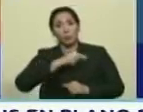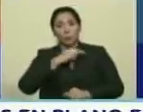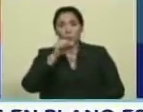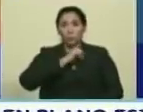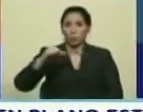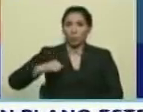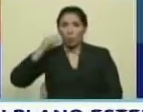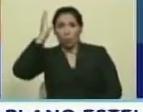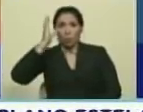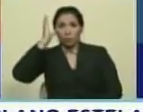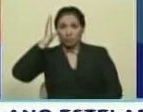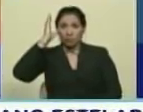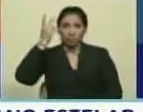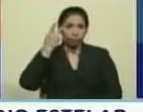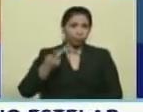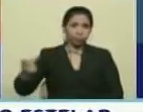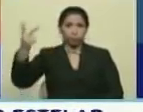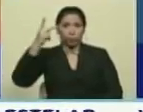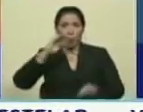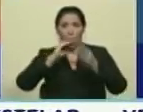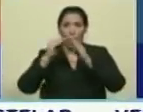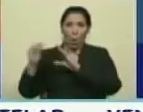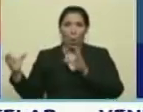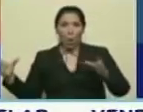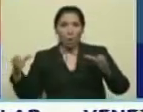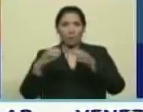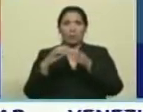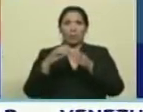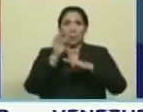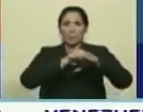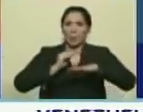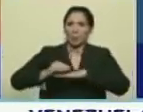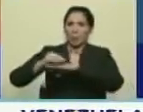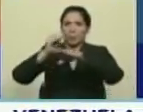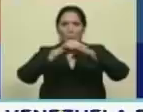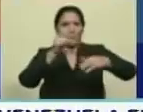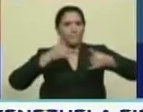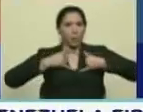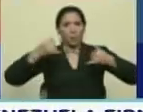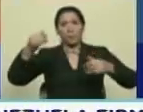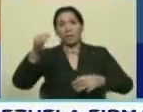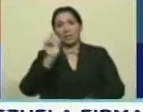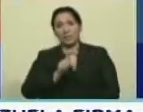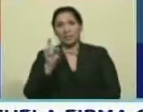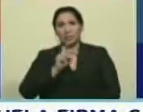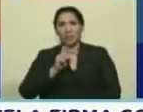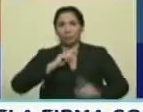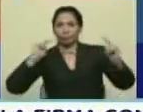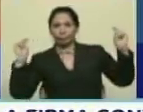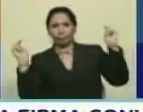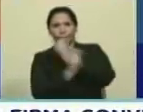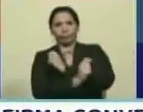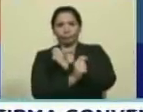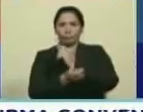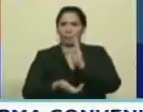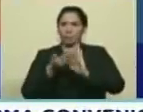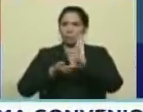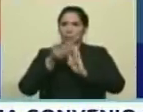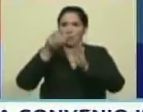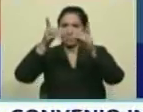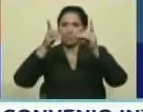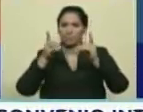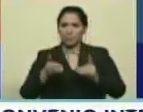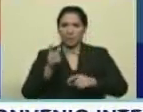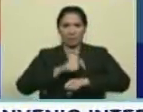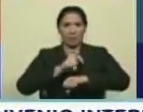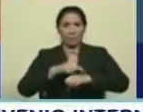del potencial colectivo, convocados por nuestras propias necesidades, para convertirnos en un actor decisivo del tiempo